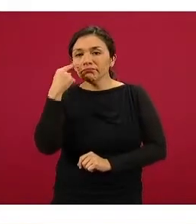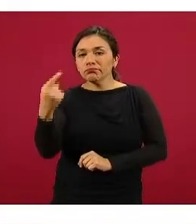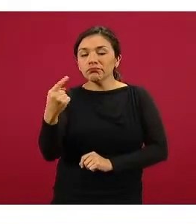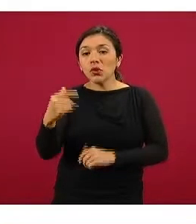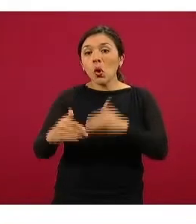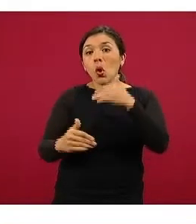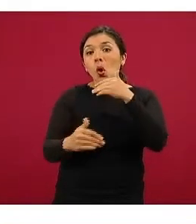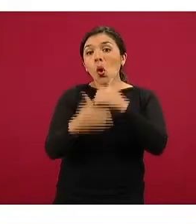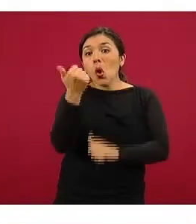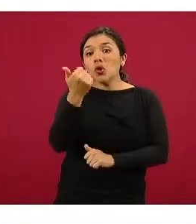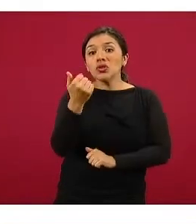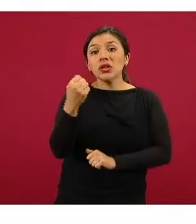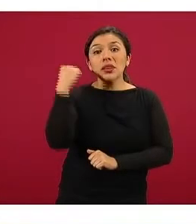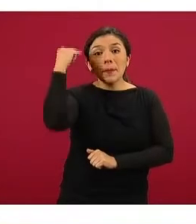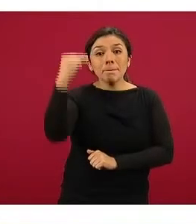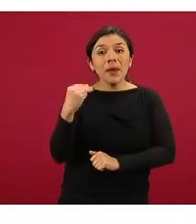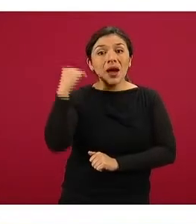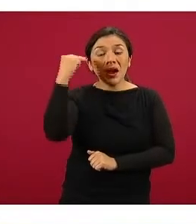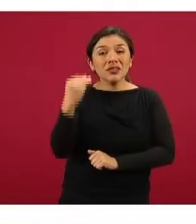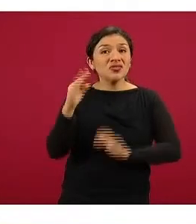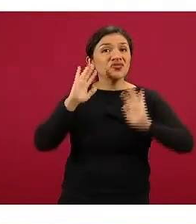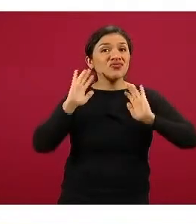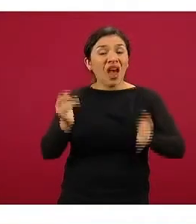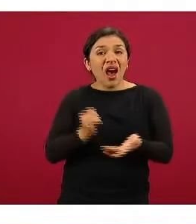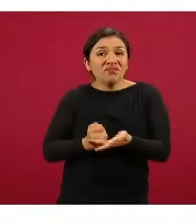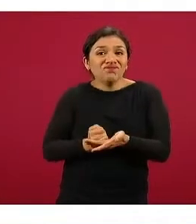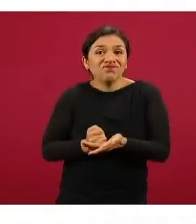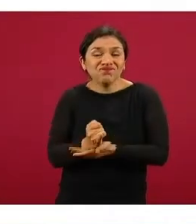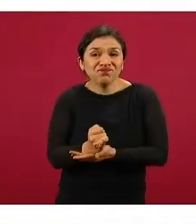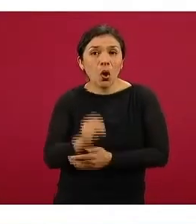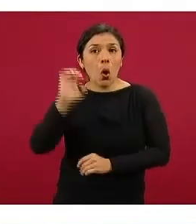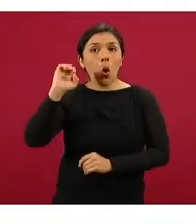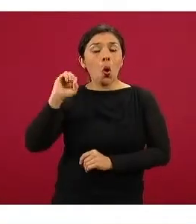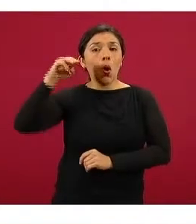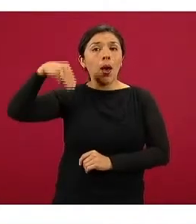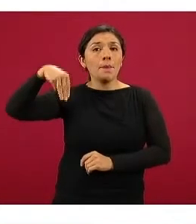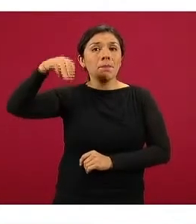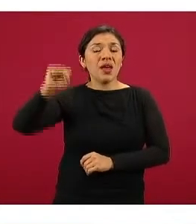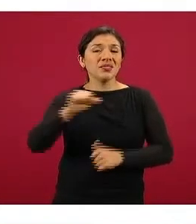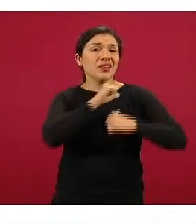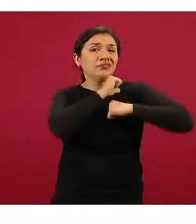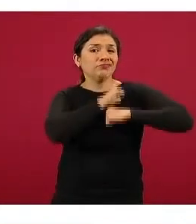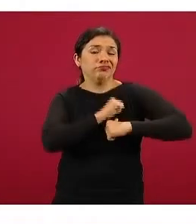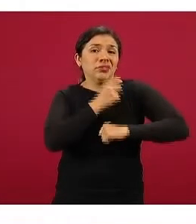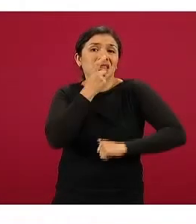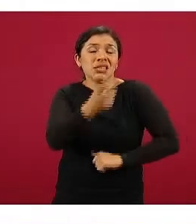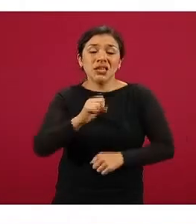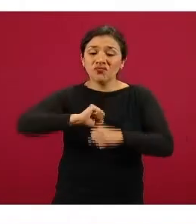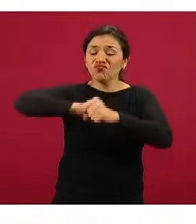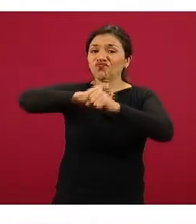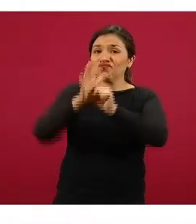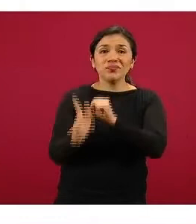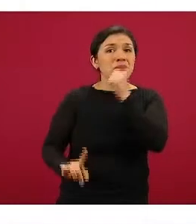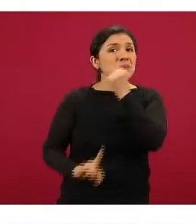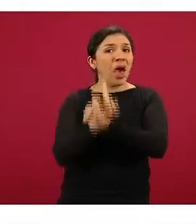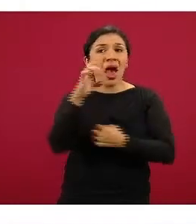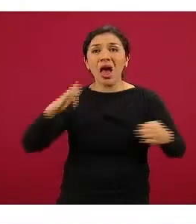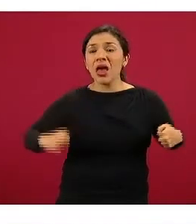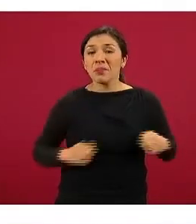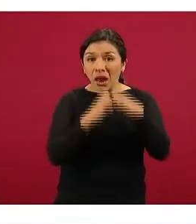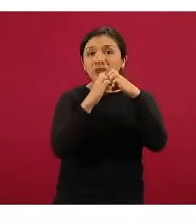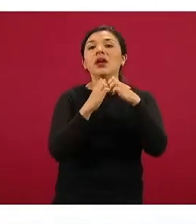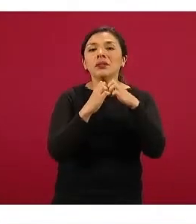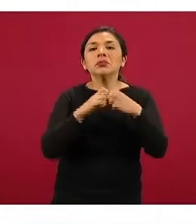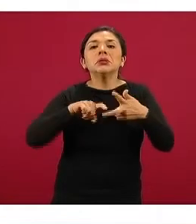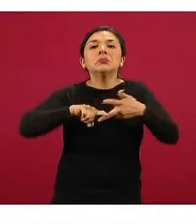al 11 de marzo, cuando se declara por la Organización Mundial para la Salud el COVID como pandemia,